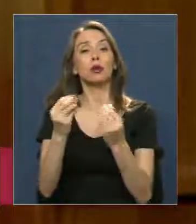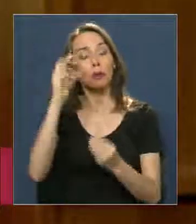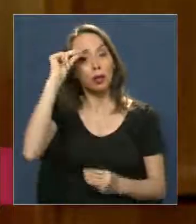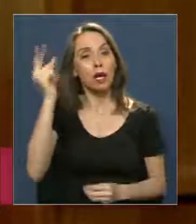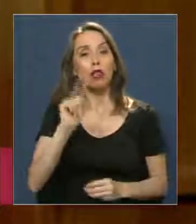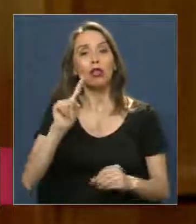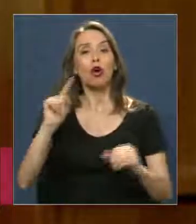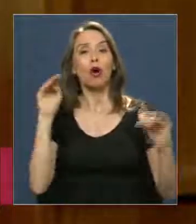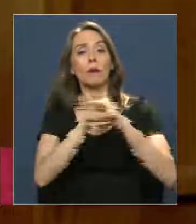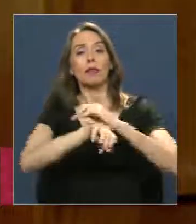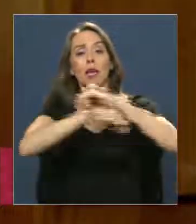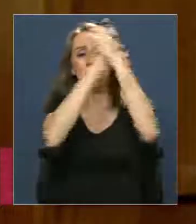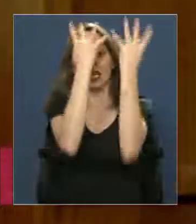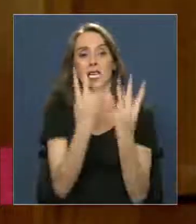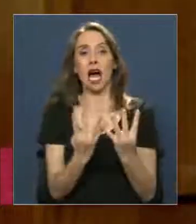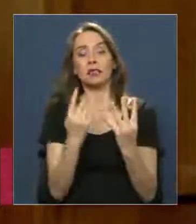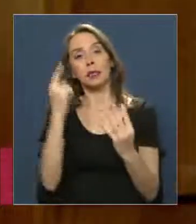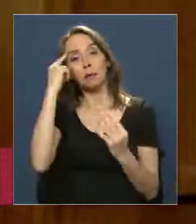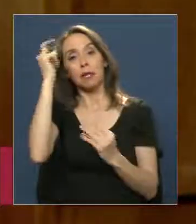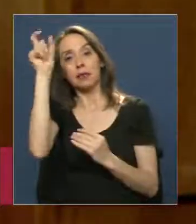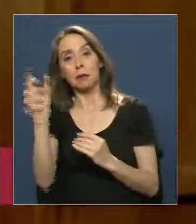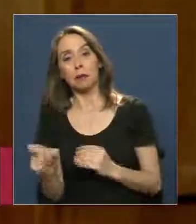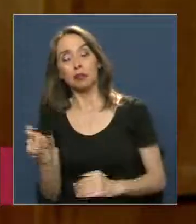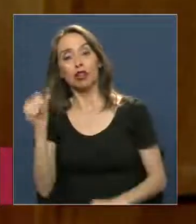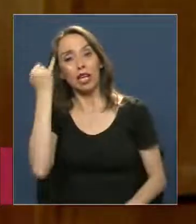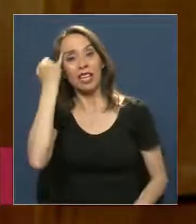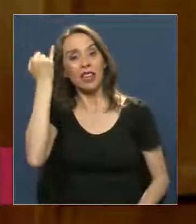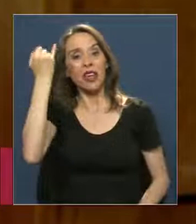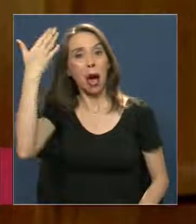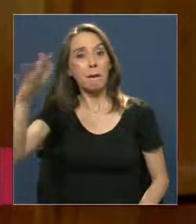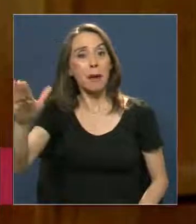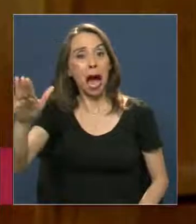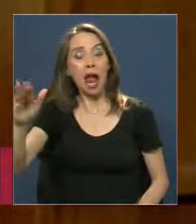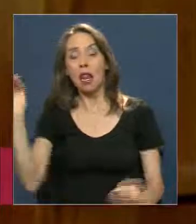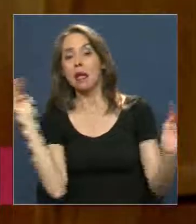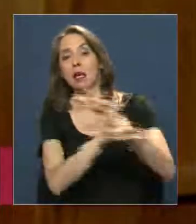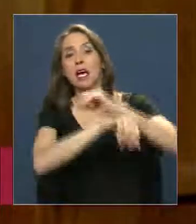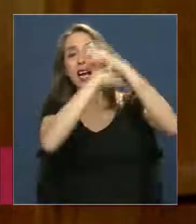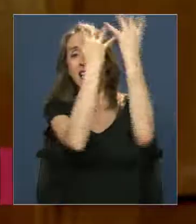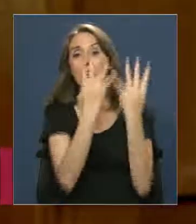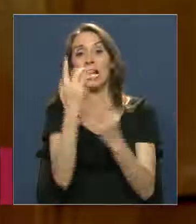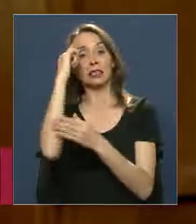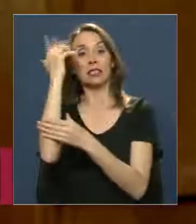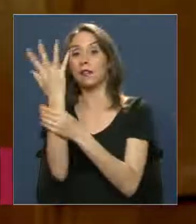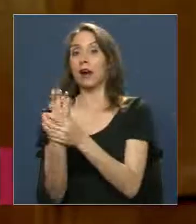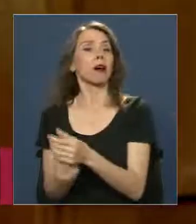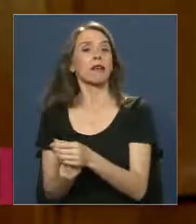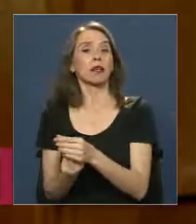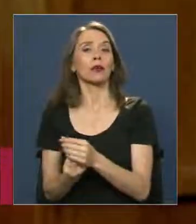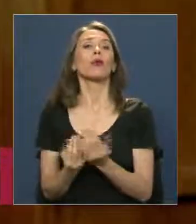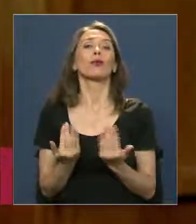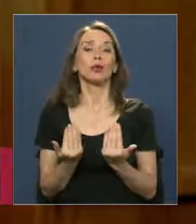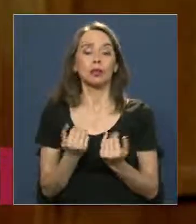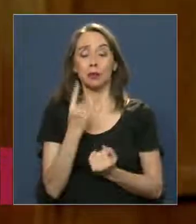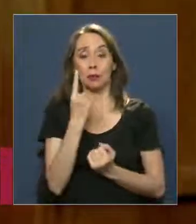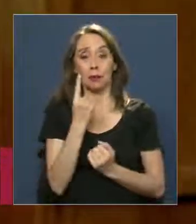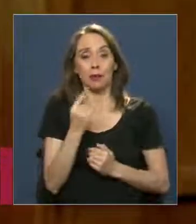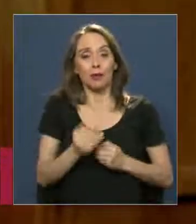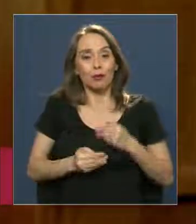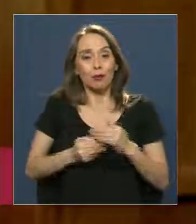garantía de que uno va a terminar con una mala idea. Yo creo que requerimos un proceso cultural y